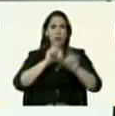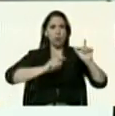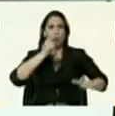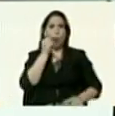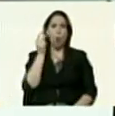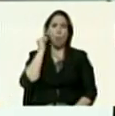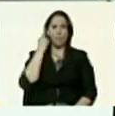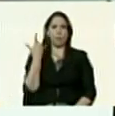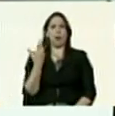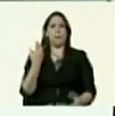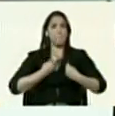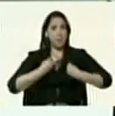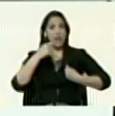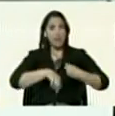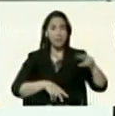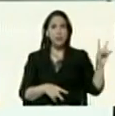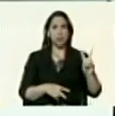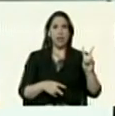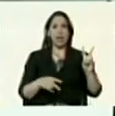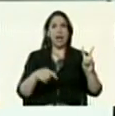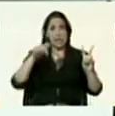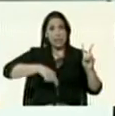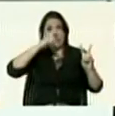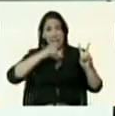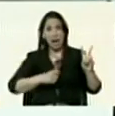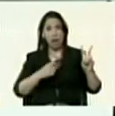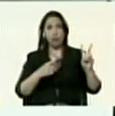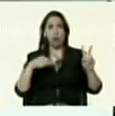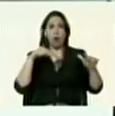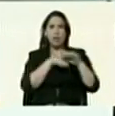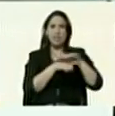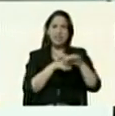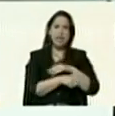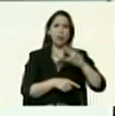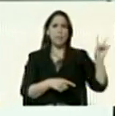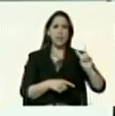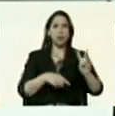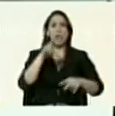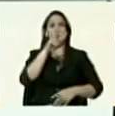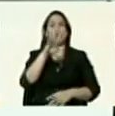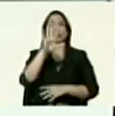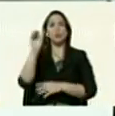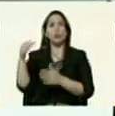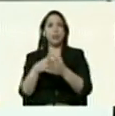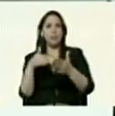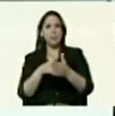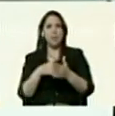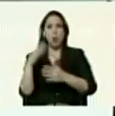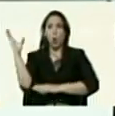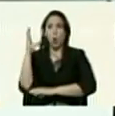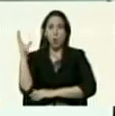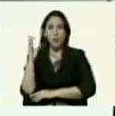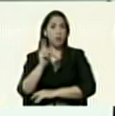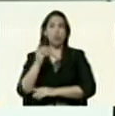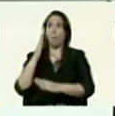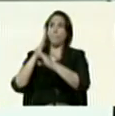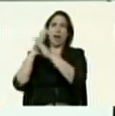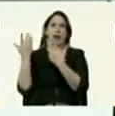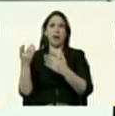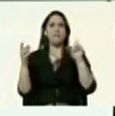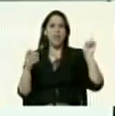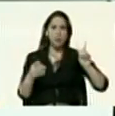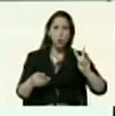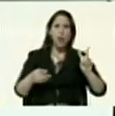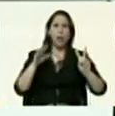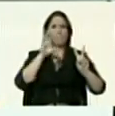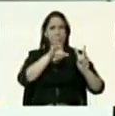6 millones. Este año están ingresando más de 250 mil. No para, no para. Venezuela es un país